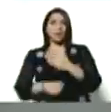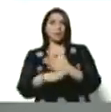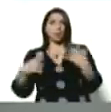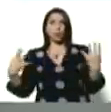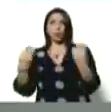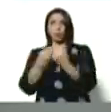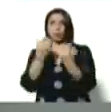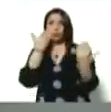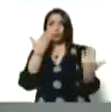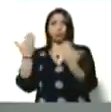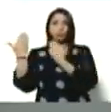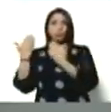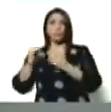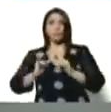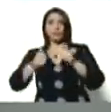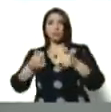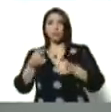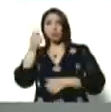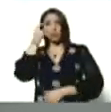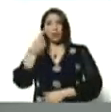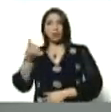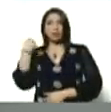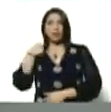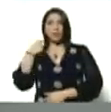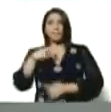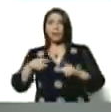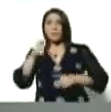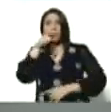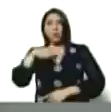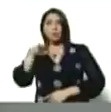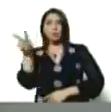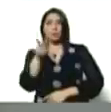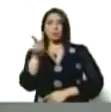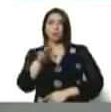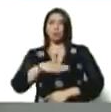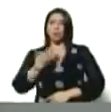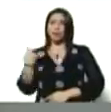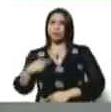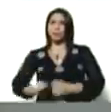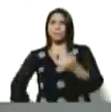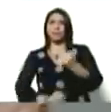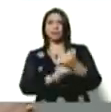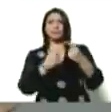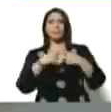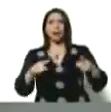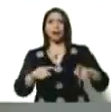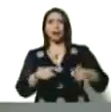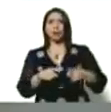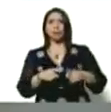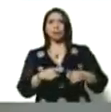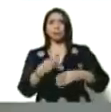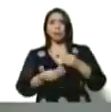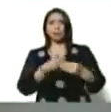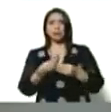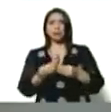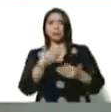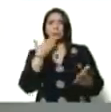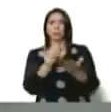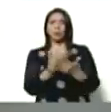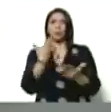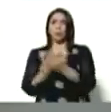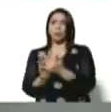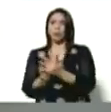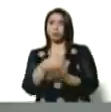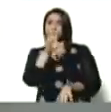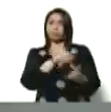venvamosjuntos.org.be, que fue lanzada el día de ayer precisamente para que el pueblo venezolano pueda tener ese espacio para cargar allí todas las propuestas que van a ser resumidas en ese